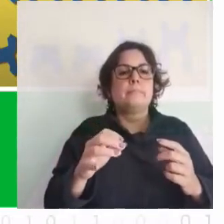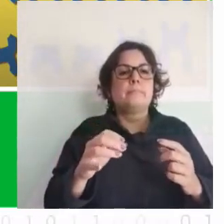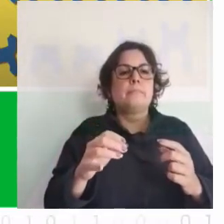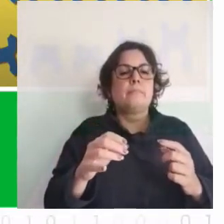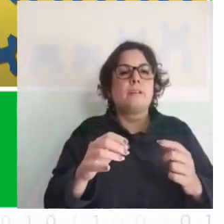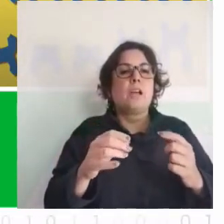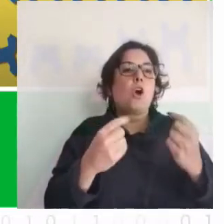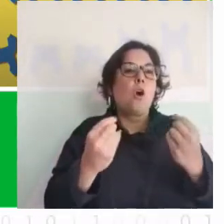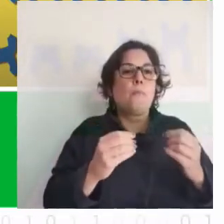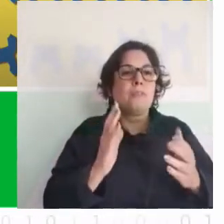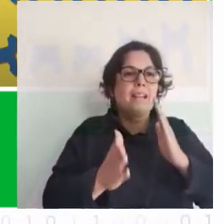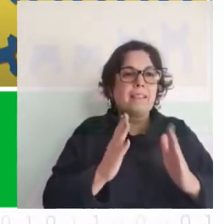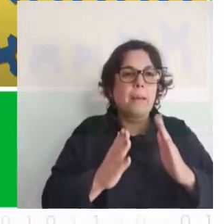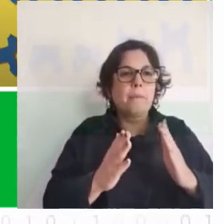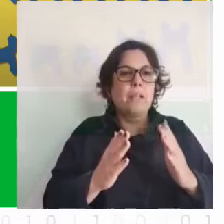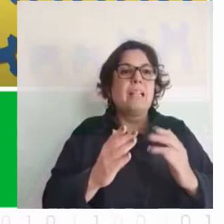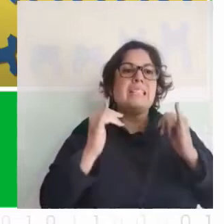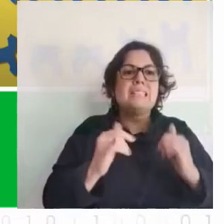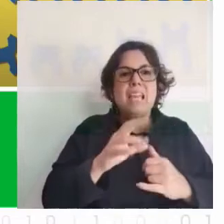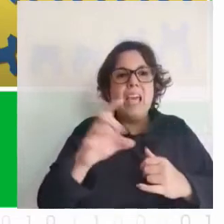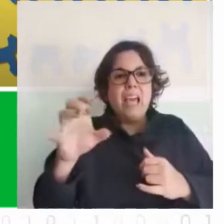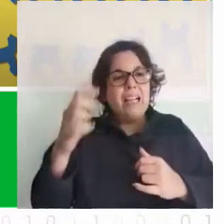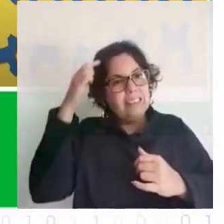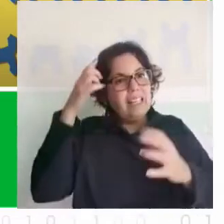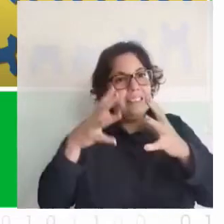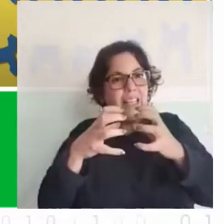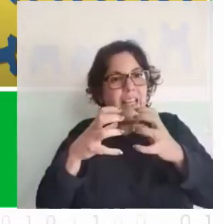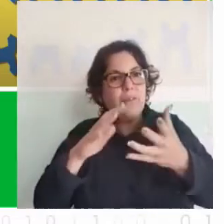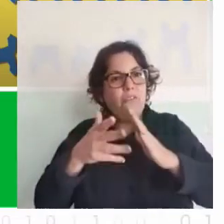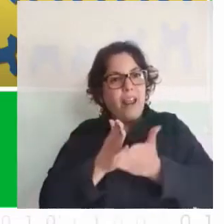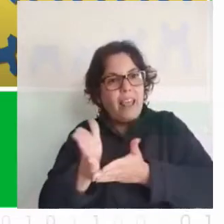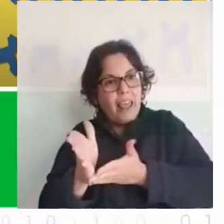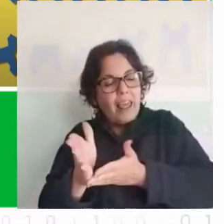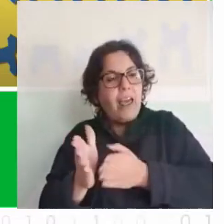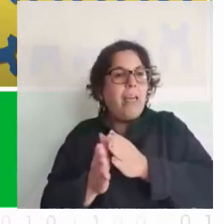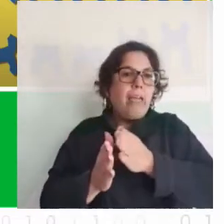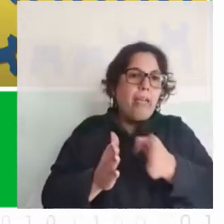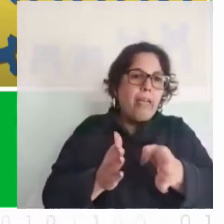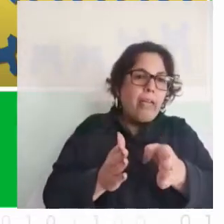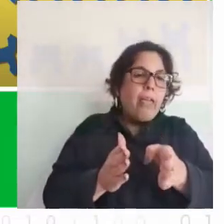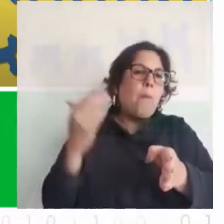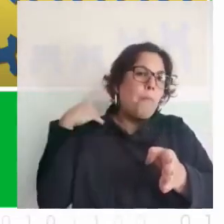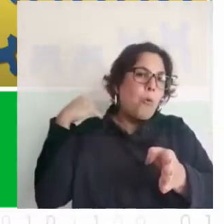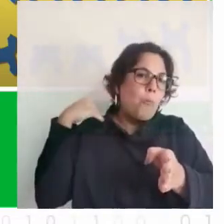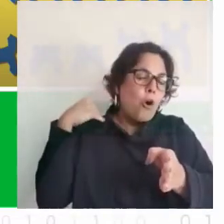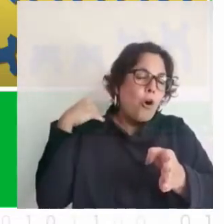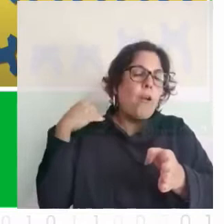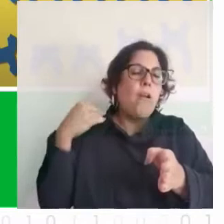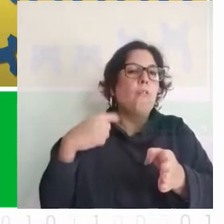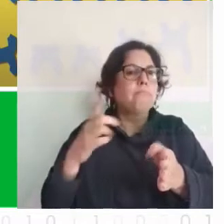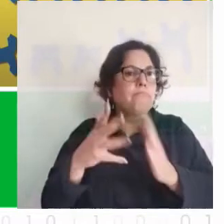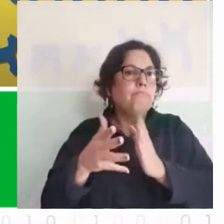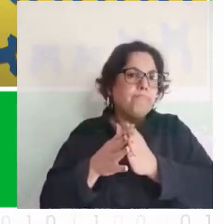como se trataba era, si es un cáncer de cerebro, lo trato de una manera; si es el cáncer de pulmón, lo trato de